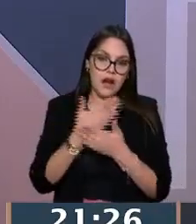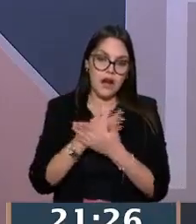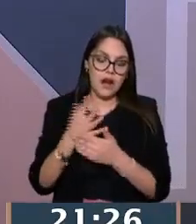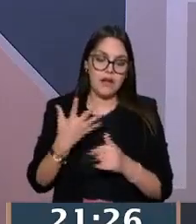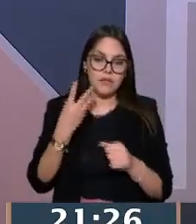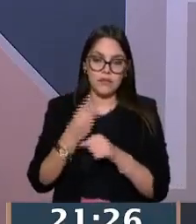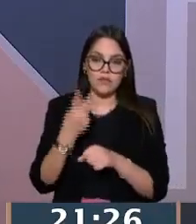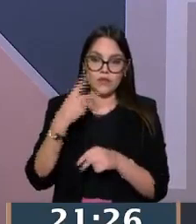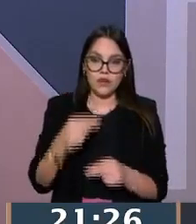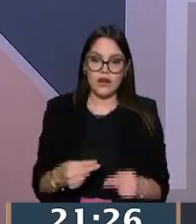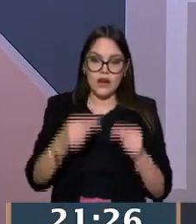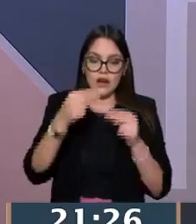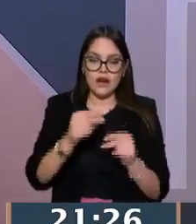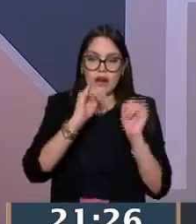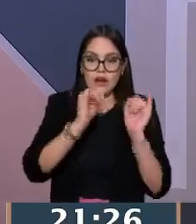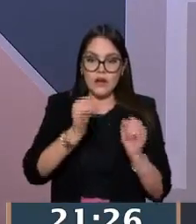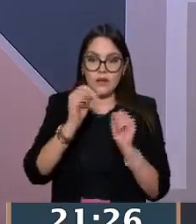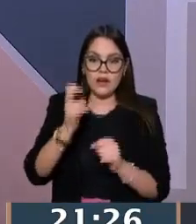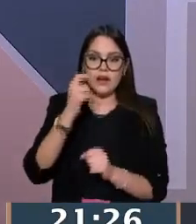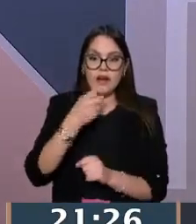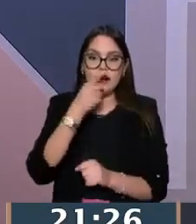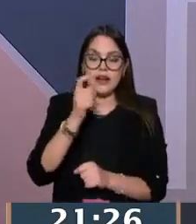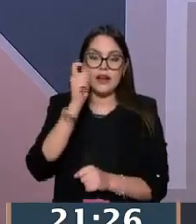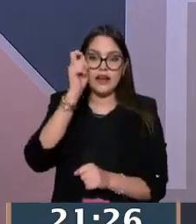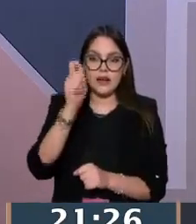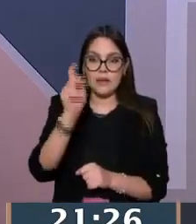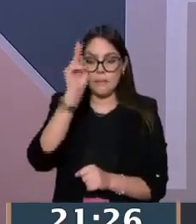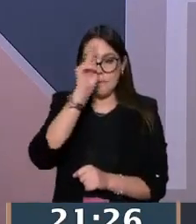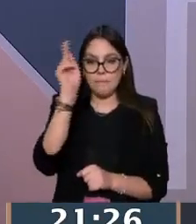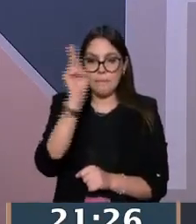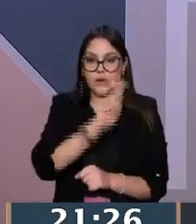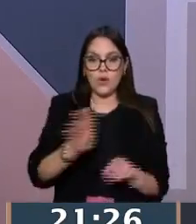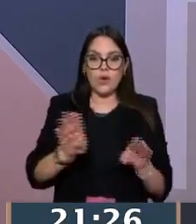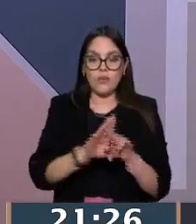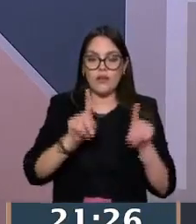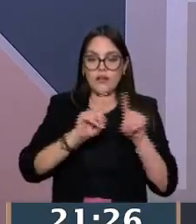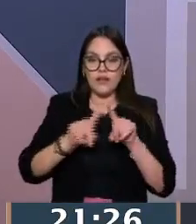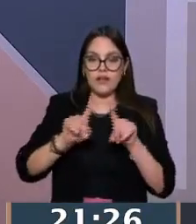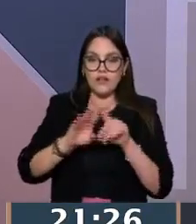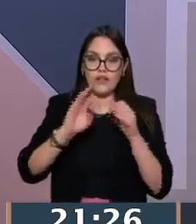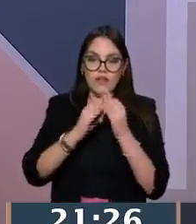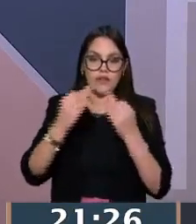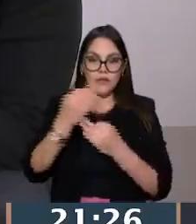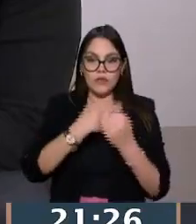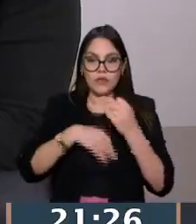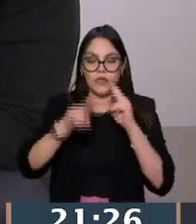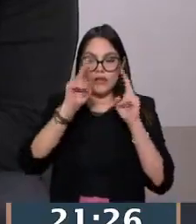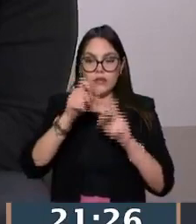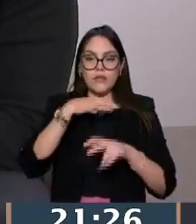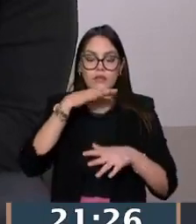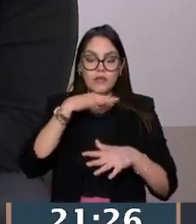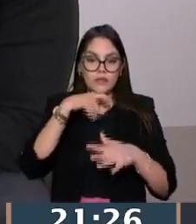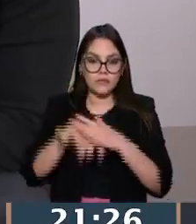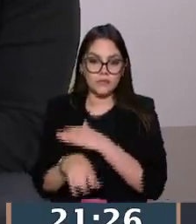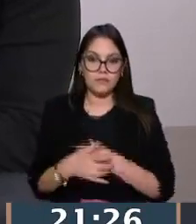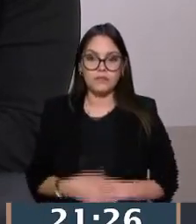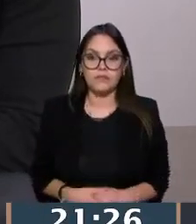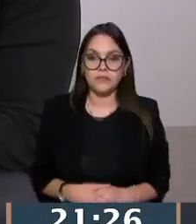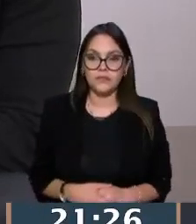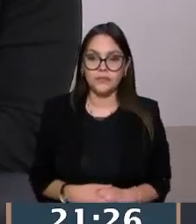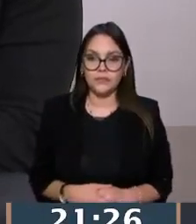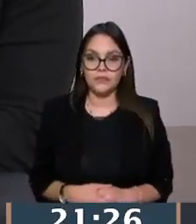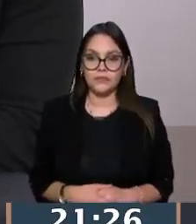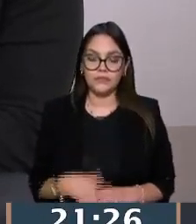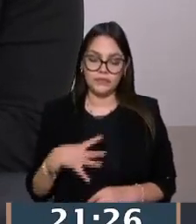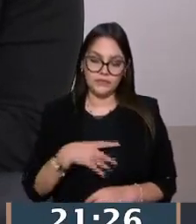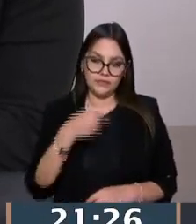negocios individuales. Eso es, digamos, el peor de todos los escenarios en términos de corrupción. Claro, hay un principio de